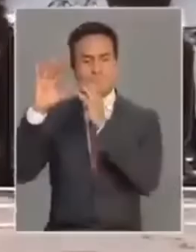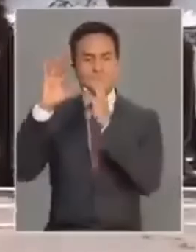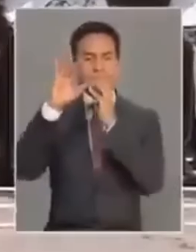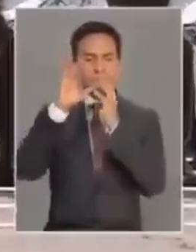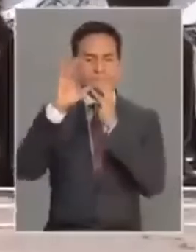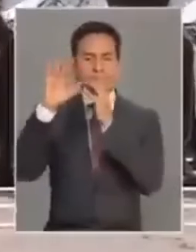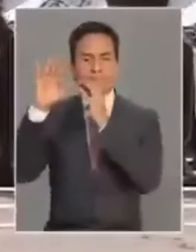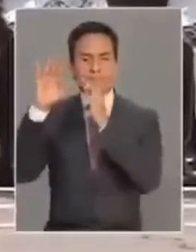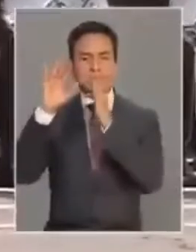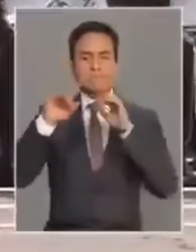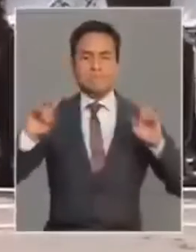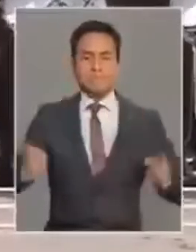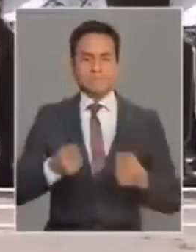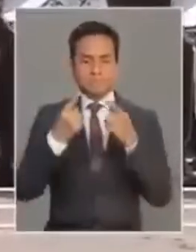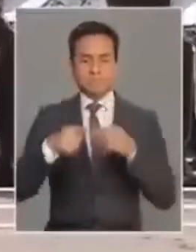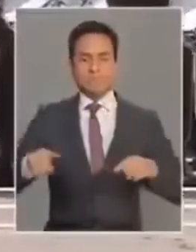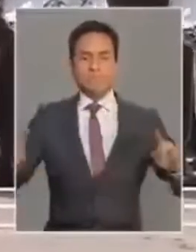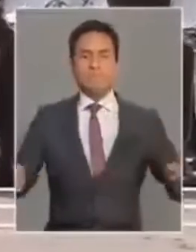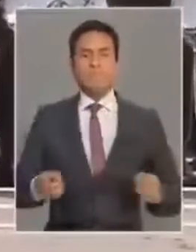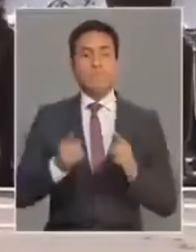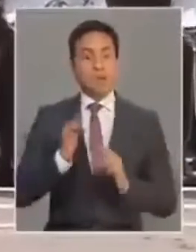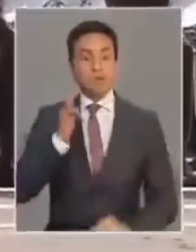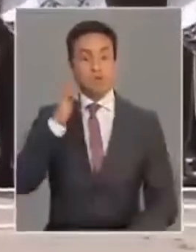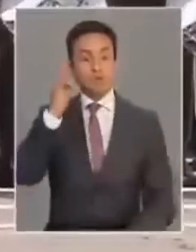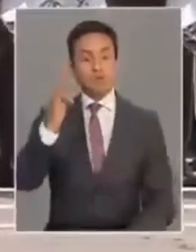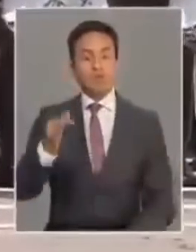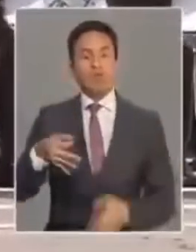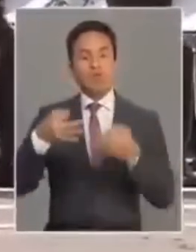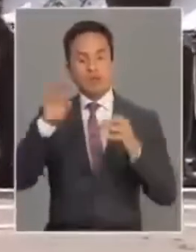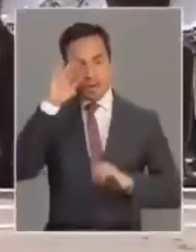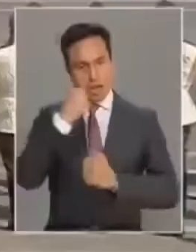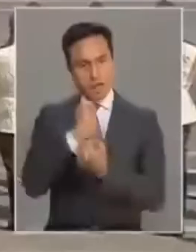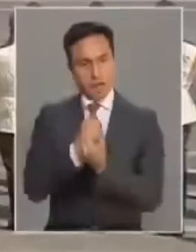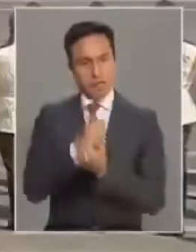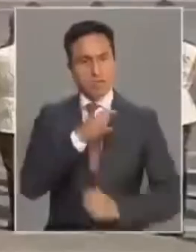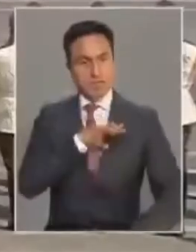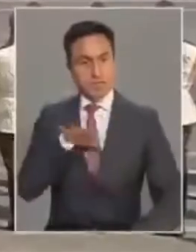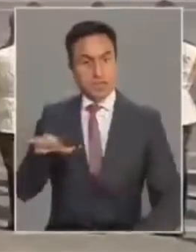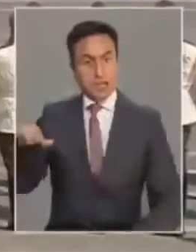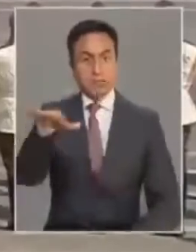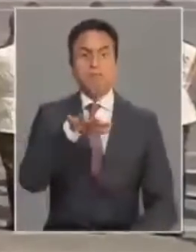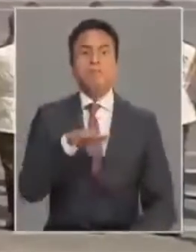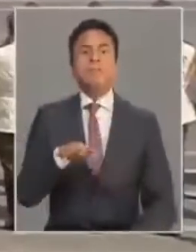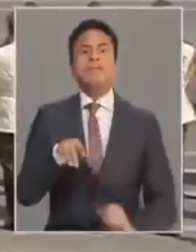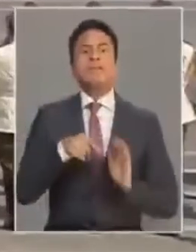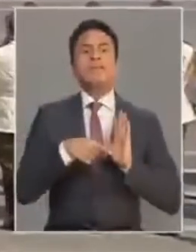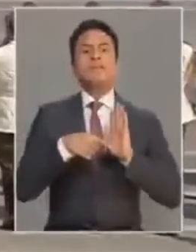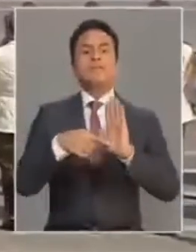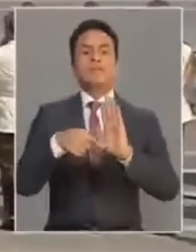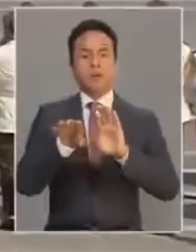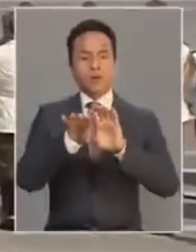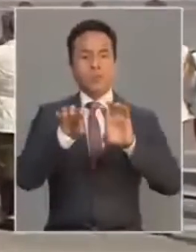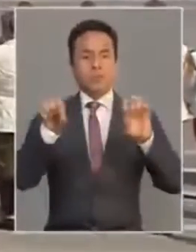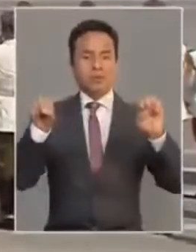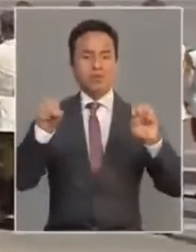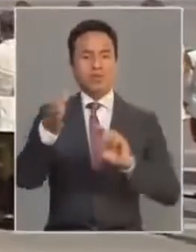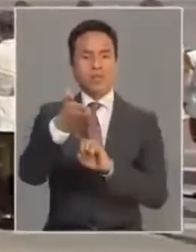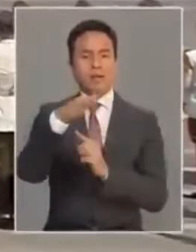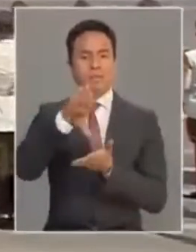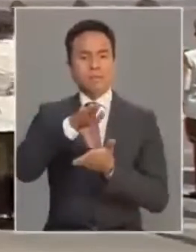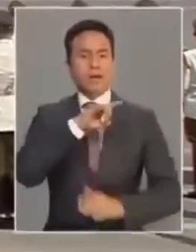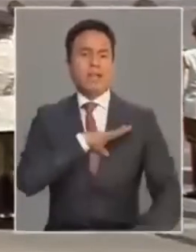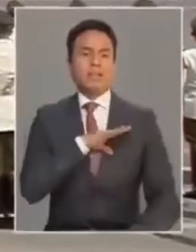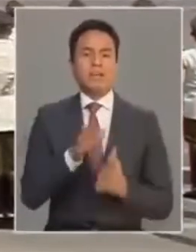Son policías. Policías investigadores. Los futuros oficiales de Carabineros de Chile exhiben nuestro compromiso con la patria